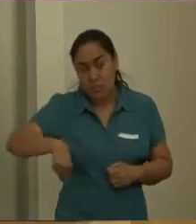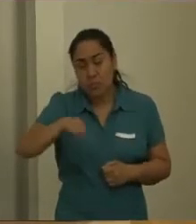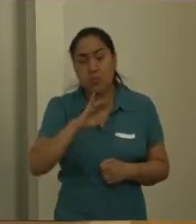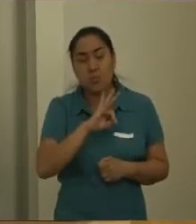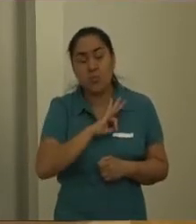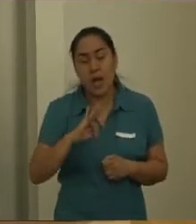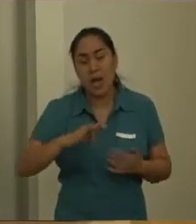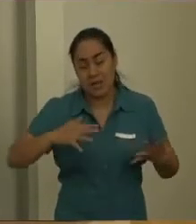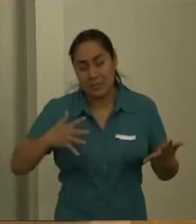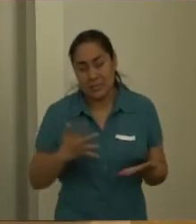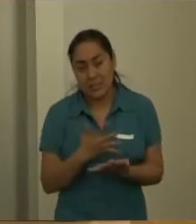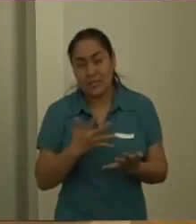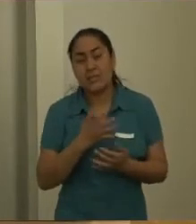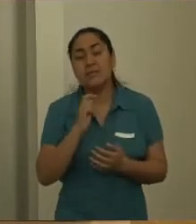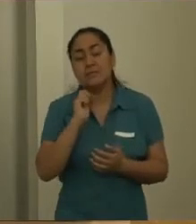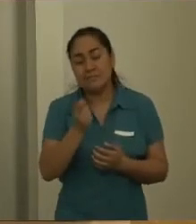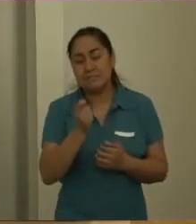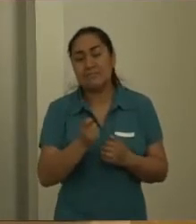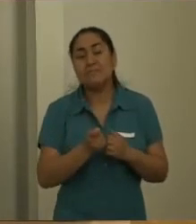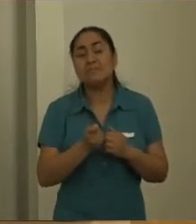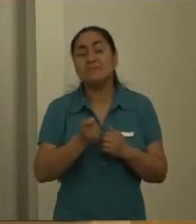desarrollo sostenible